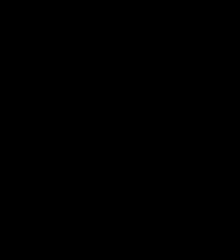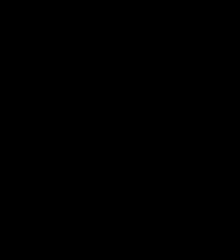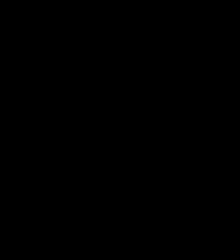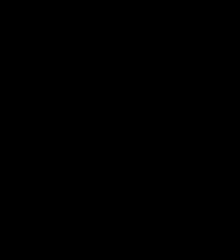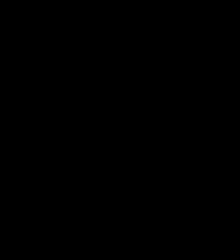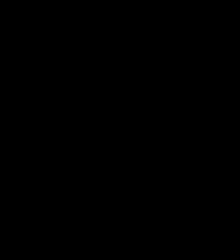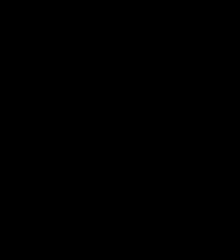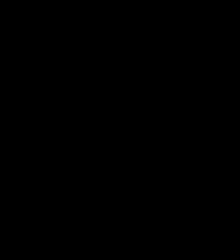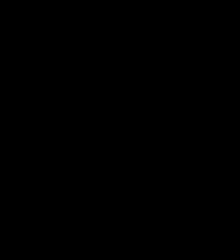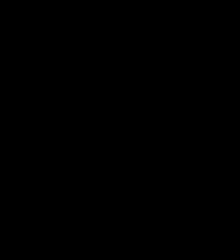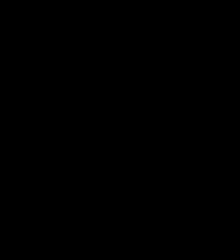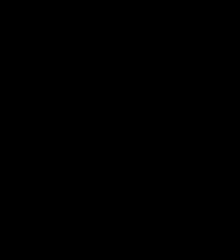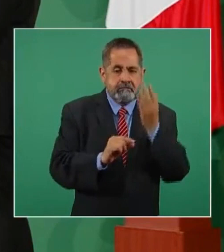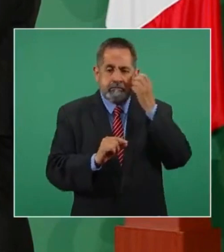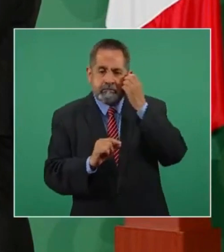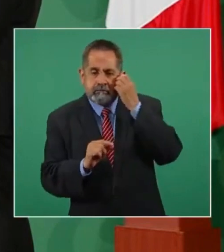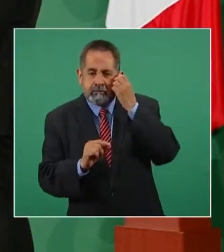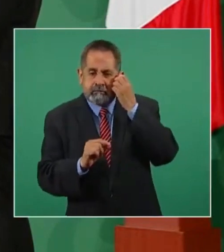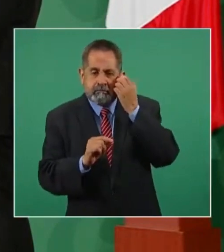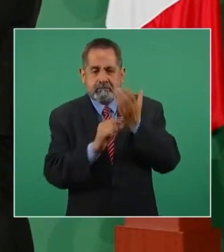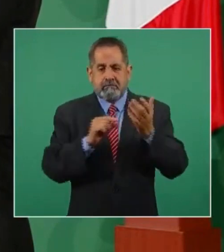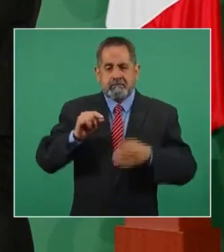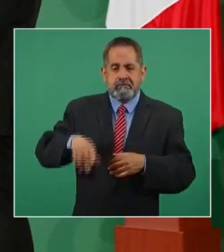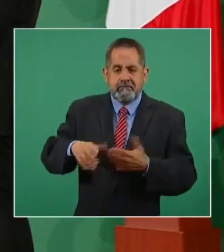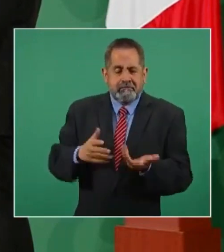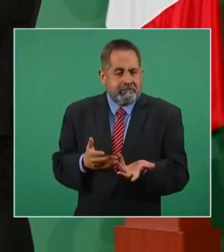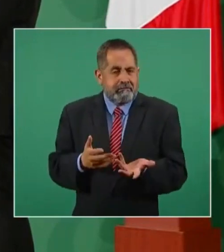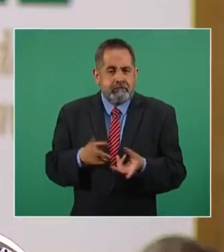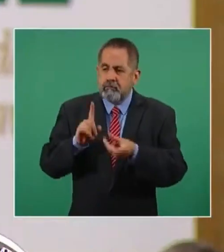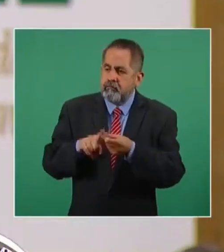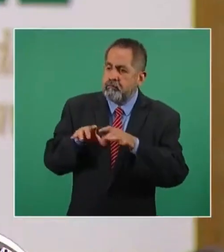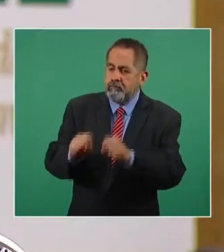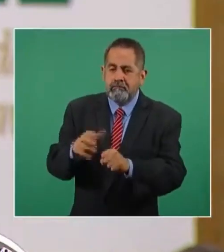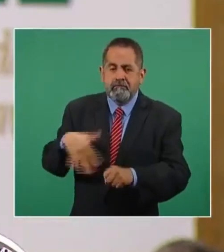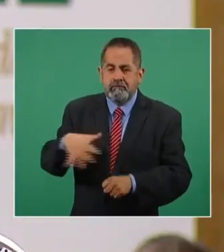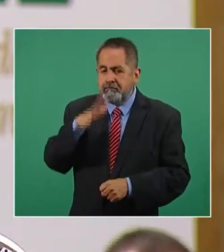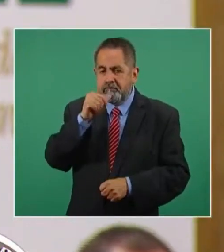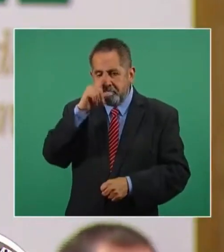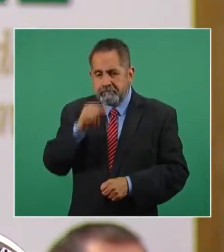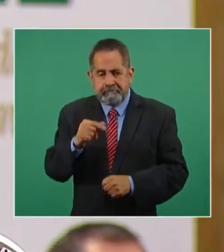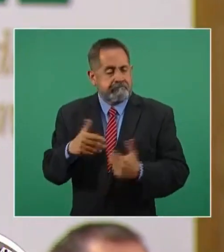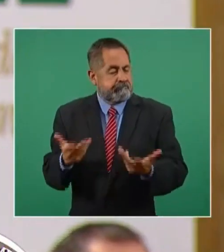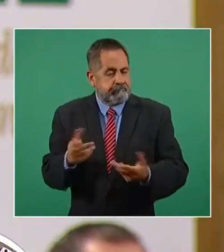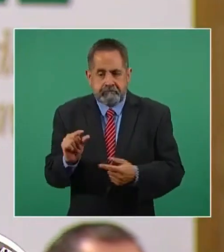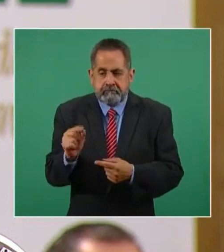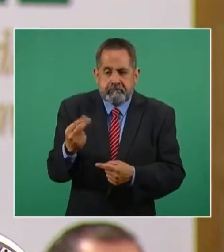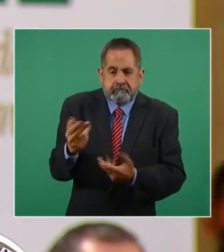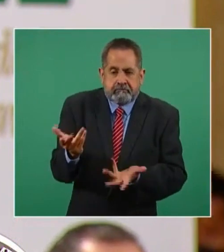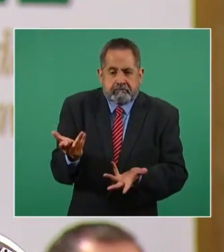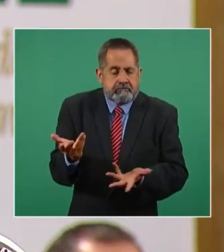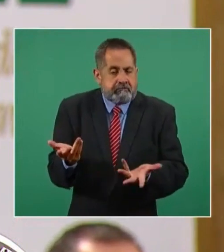debe preocuparnos enormemente. El dato que algunos grupos de